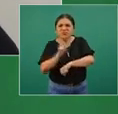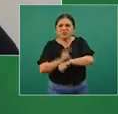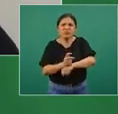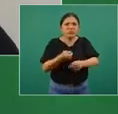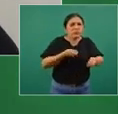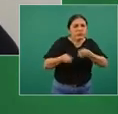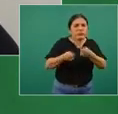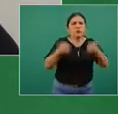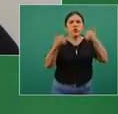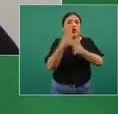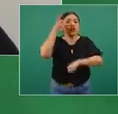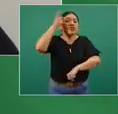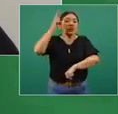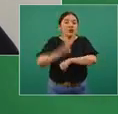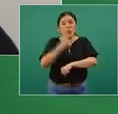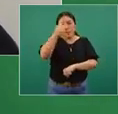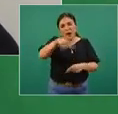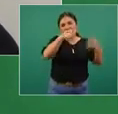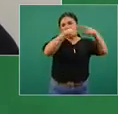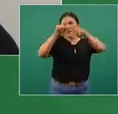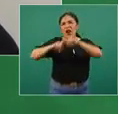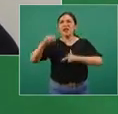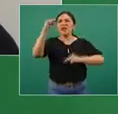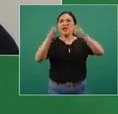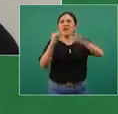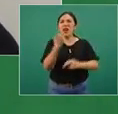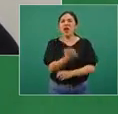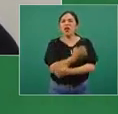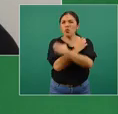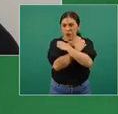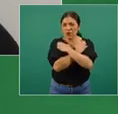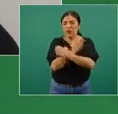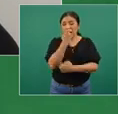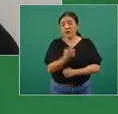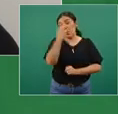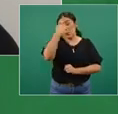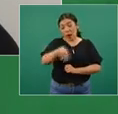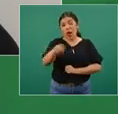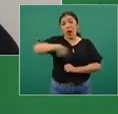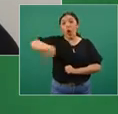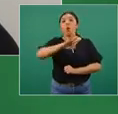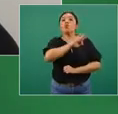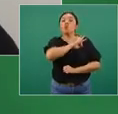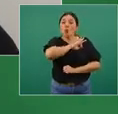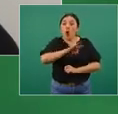través de sus direcciones de los diferentes niveles educativos para poder